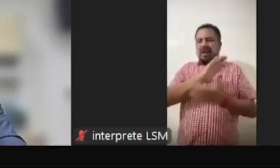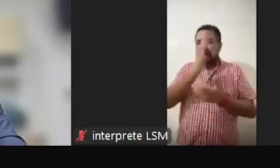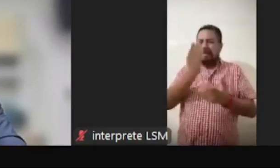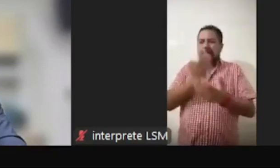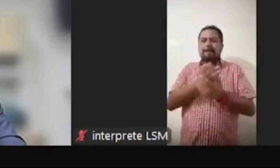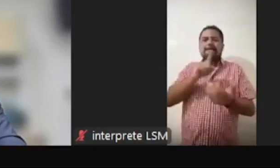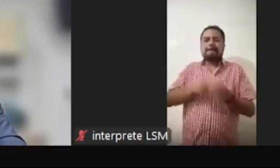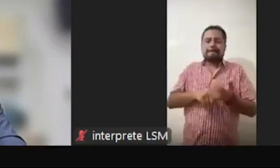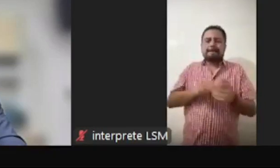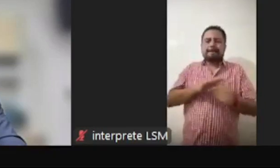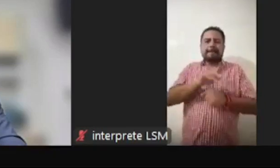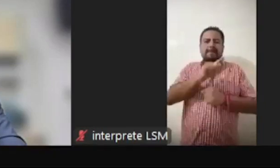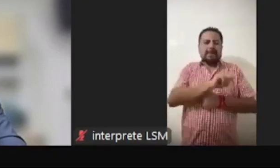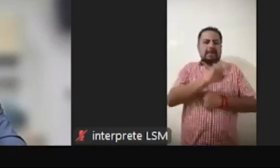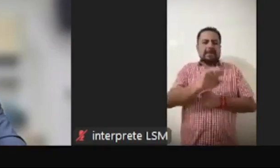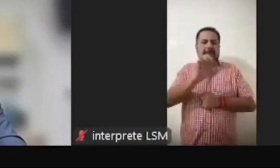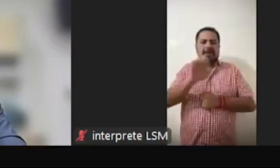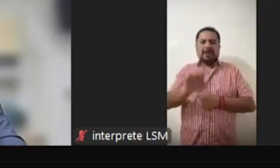con clave